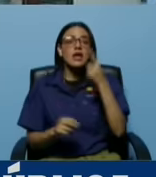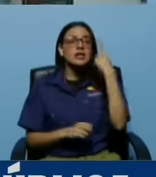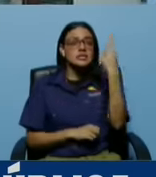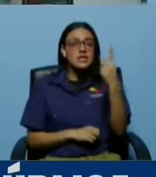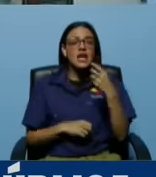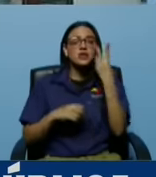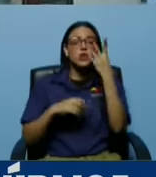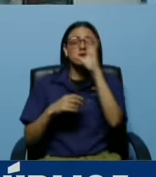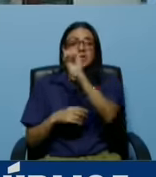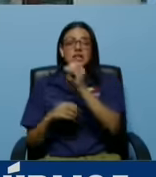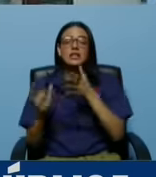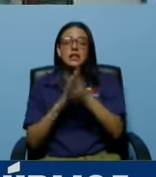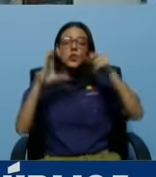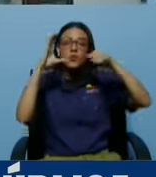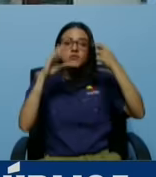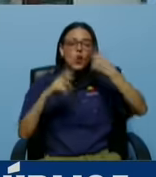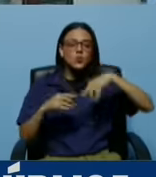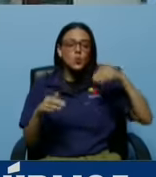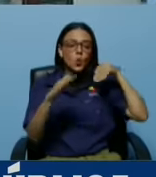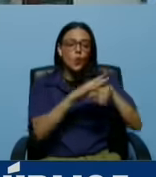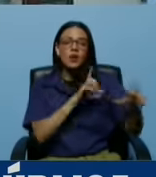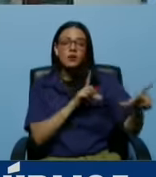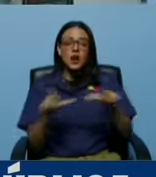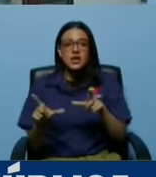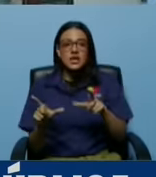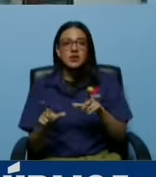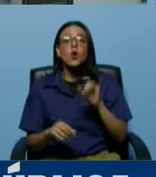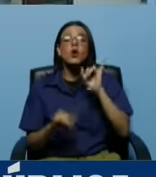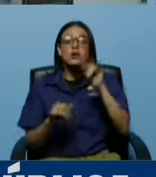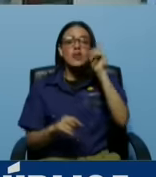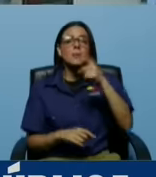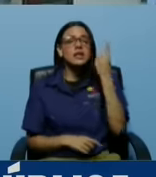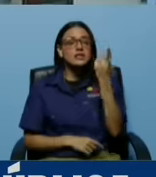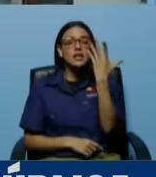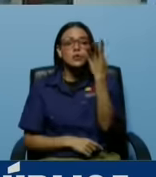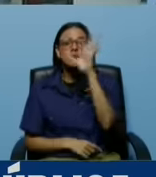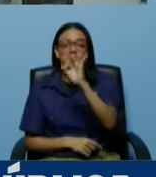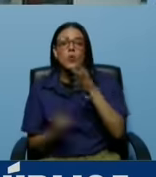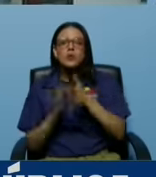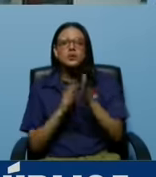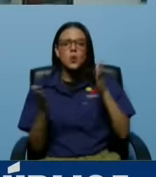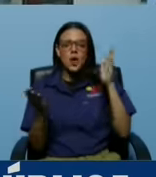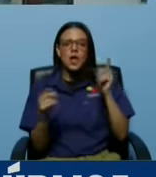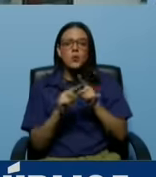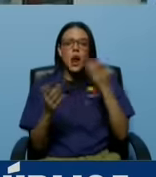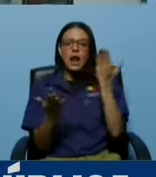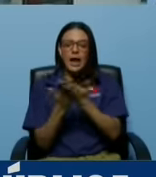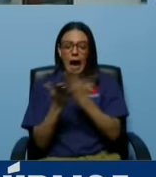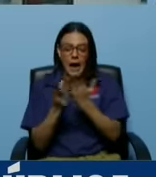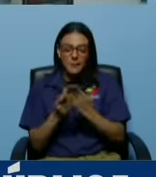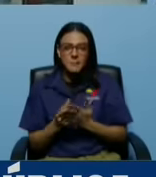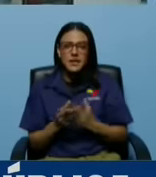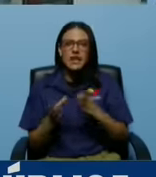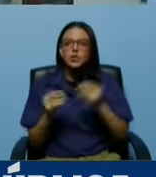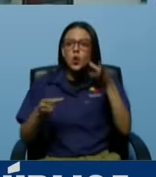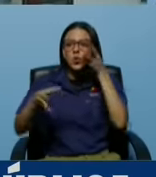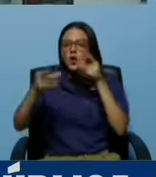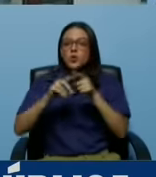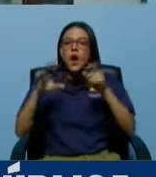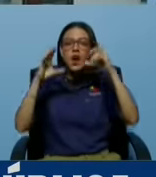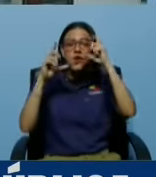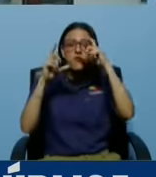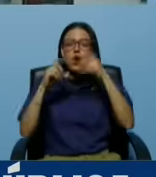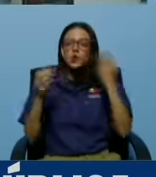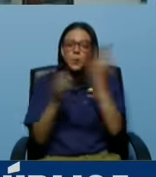170 videos en manos del Ministerio Público y 150 folios de fijaciones fotográficas de estos actos